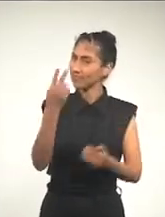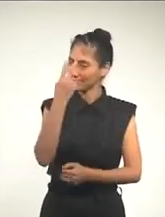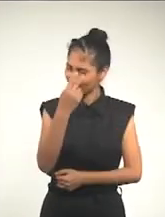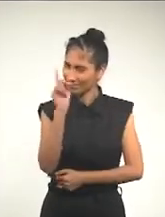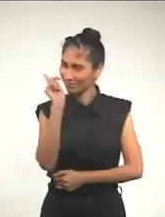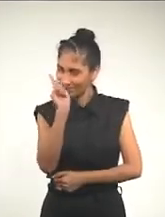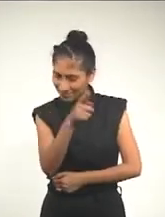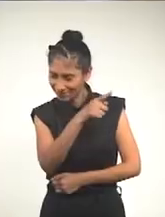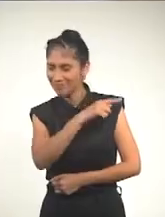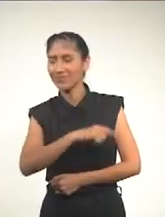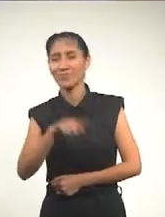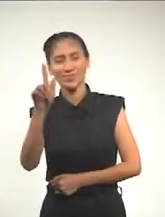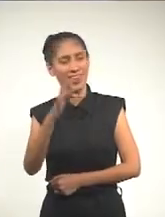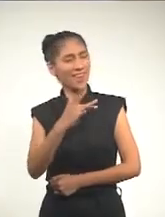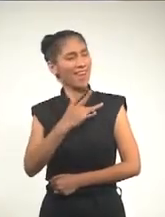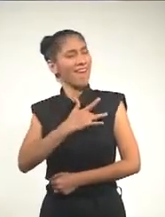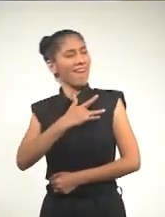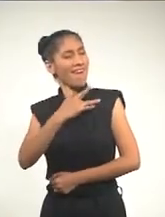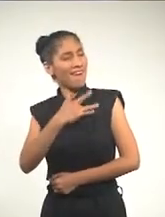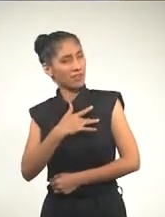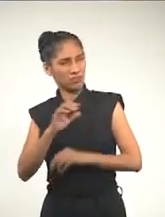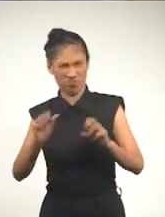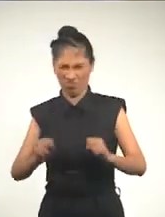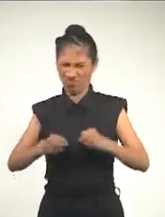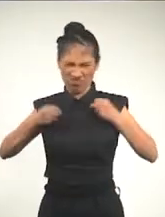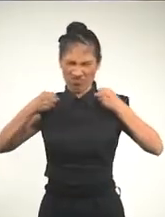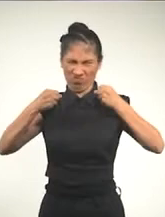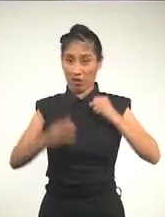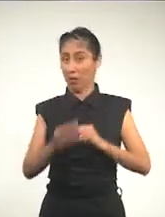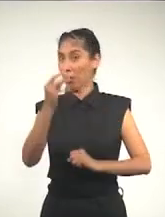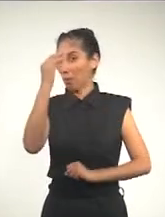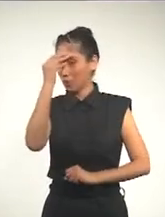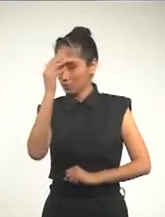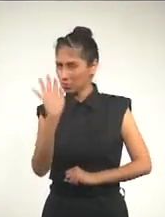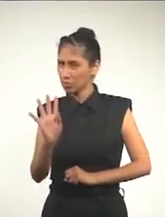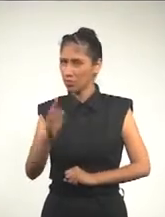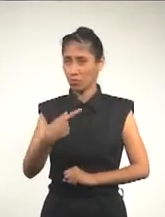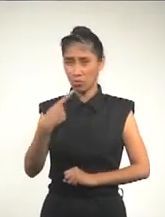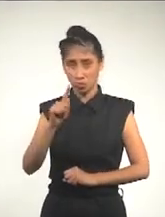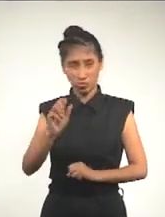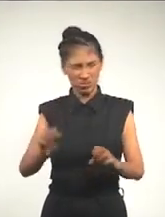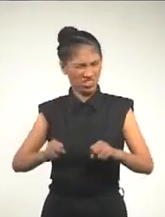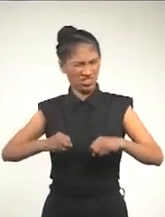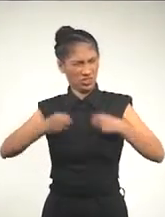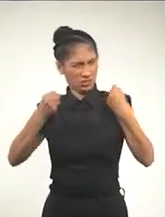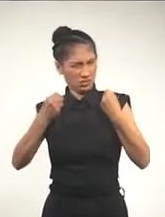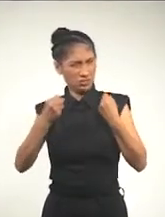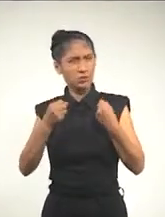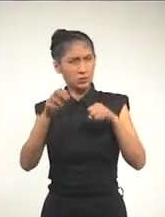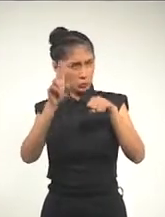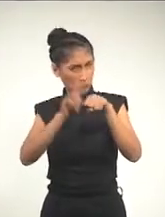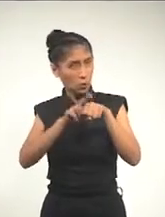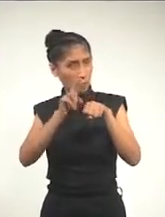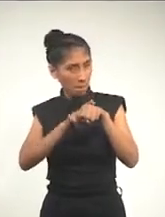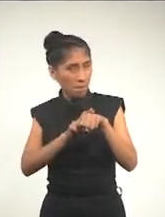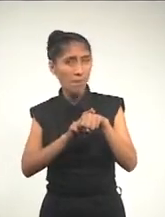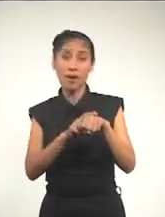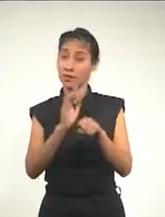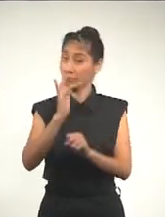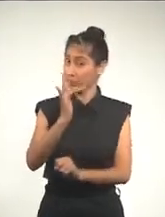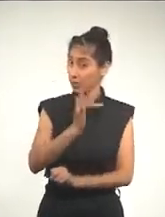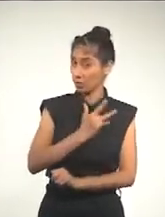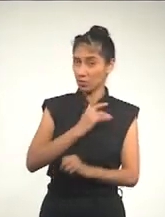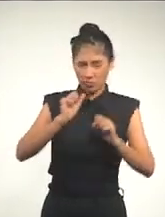Veo que ya has conocido una emoción, el enojo. Y no tiene nada de raro sentirlo.